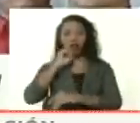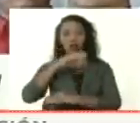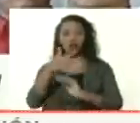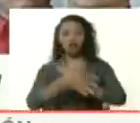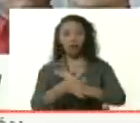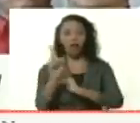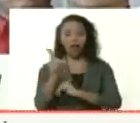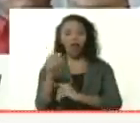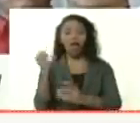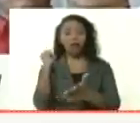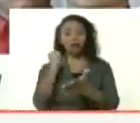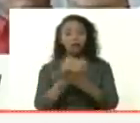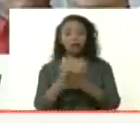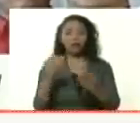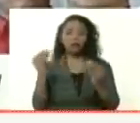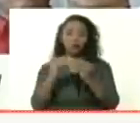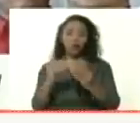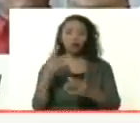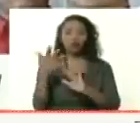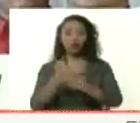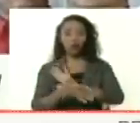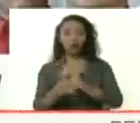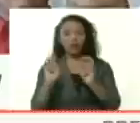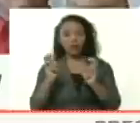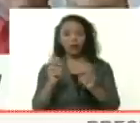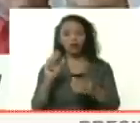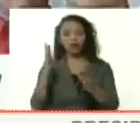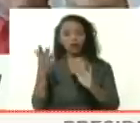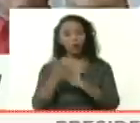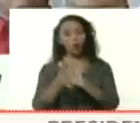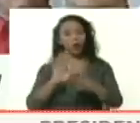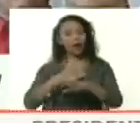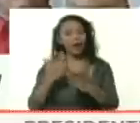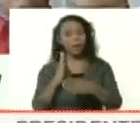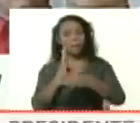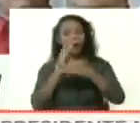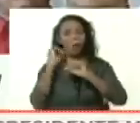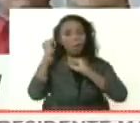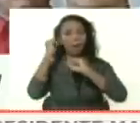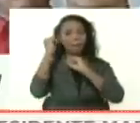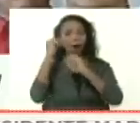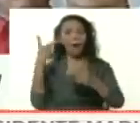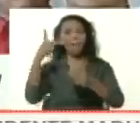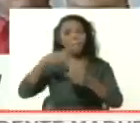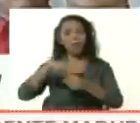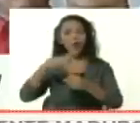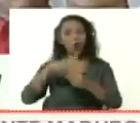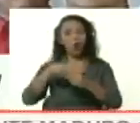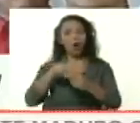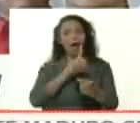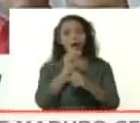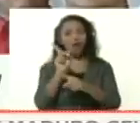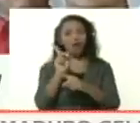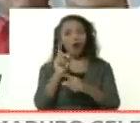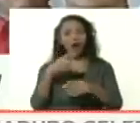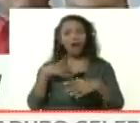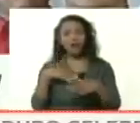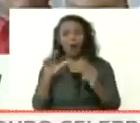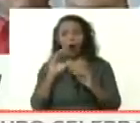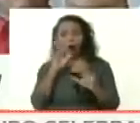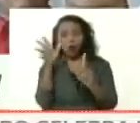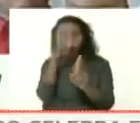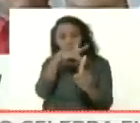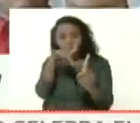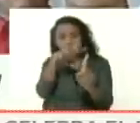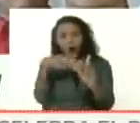todo el tema del paro petrolero, de todos aquellos que de alguna manera estaban conspirando contra el Estado.